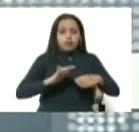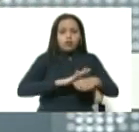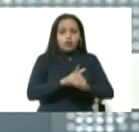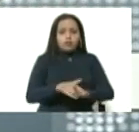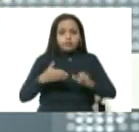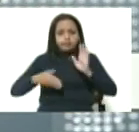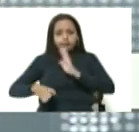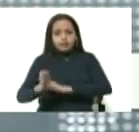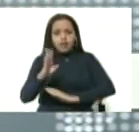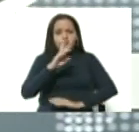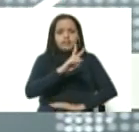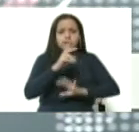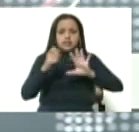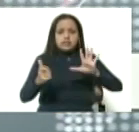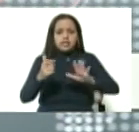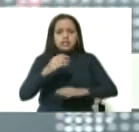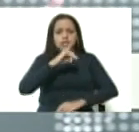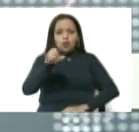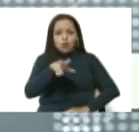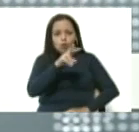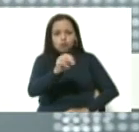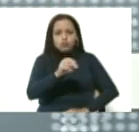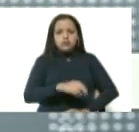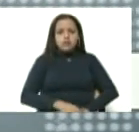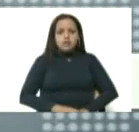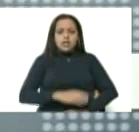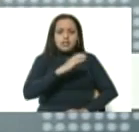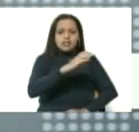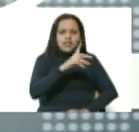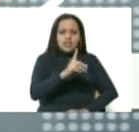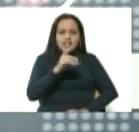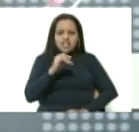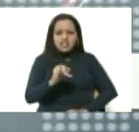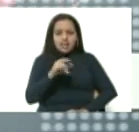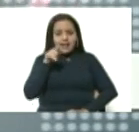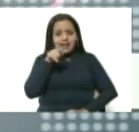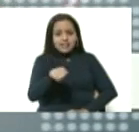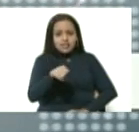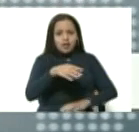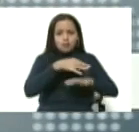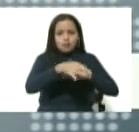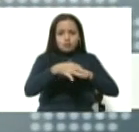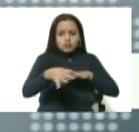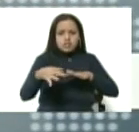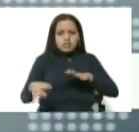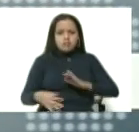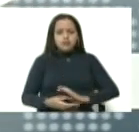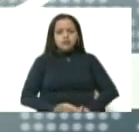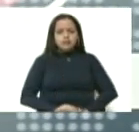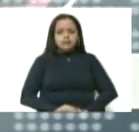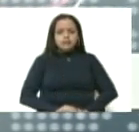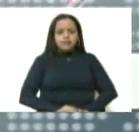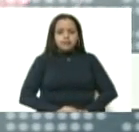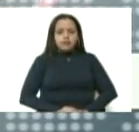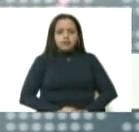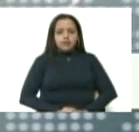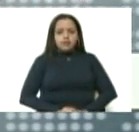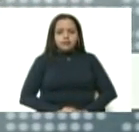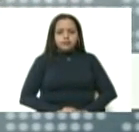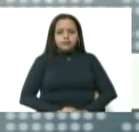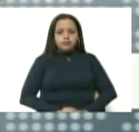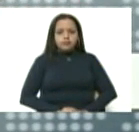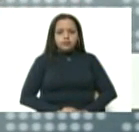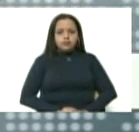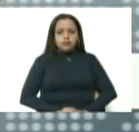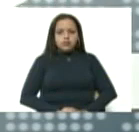26 de junio en un CDI Sentinela, allí, en el municipio Diego y Barra. La